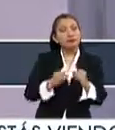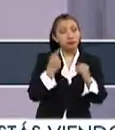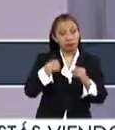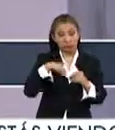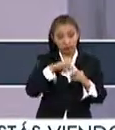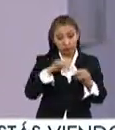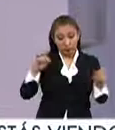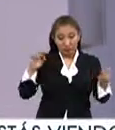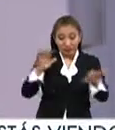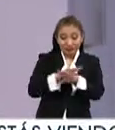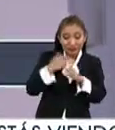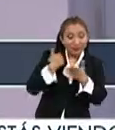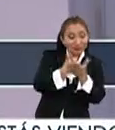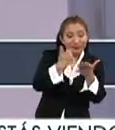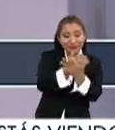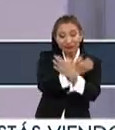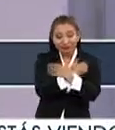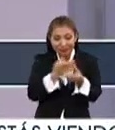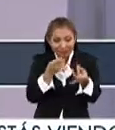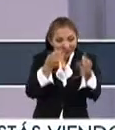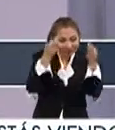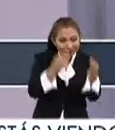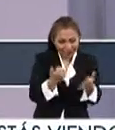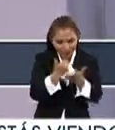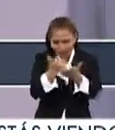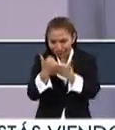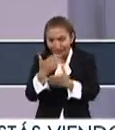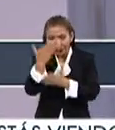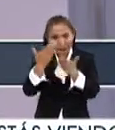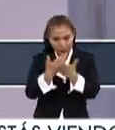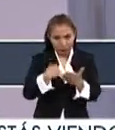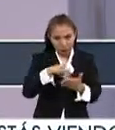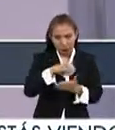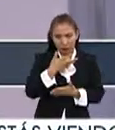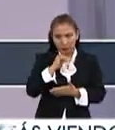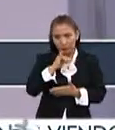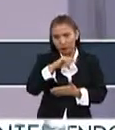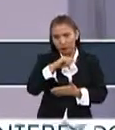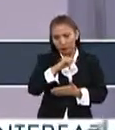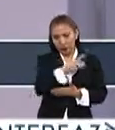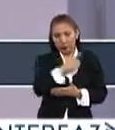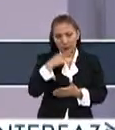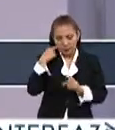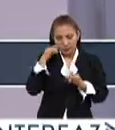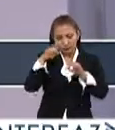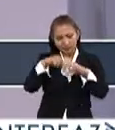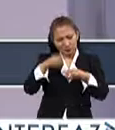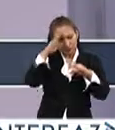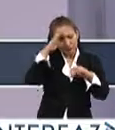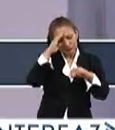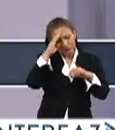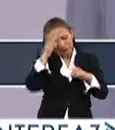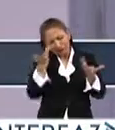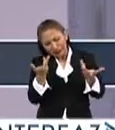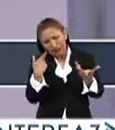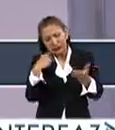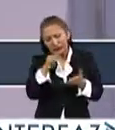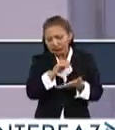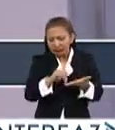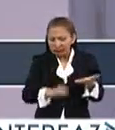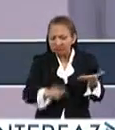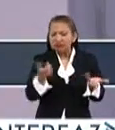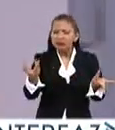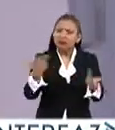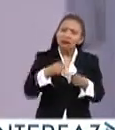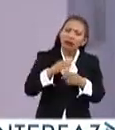haciendo es transformar vidas con educación de calidad a través de los servicios que presta el INEA, tenemos que sentarnos a reflexionar y a teorizar